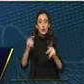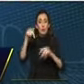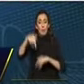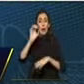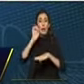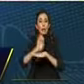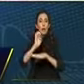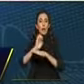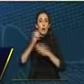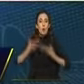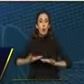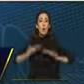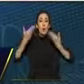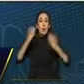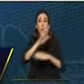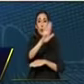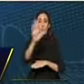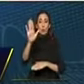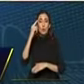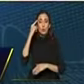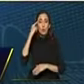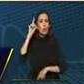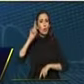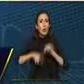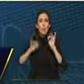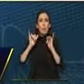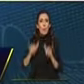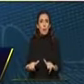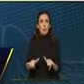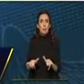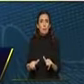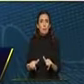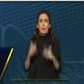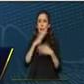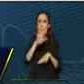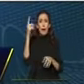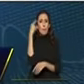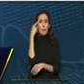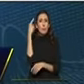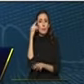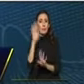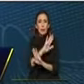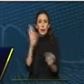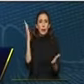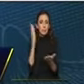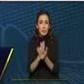nuestro país ofrece y ustedes no pueden quedarse atrás. Ya dejen de pensar.